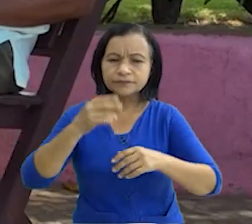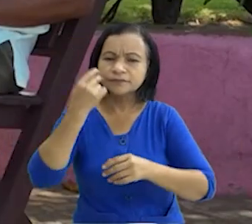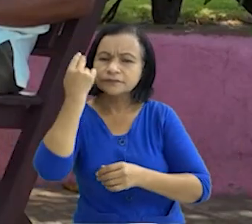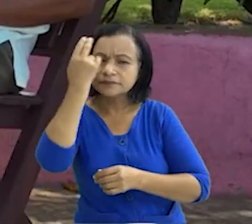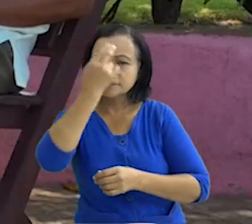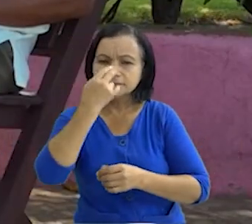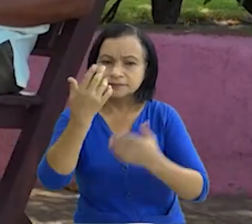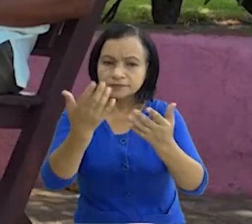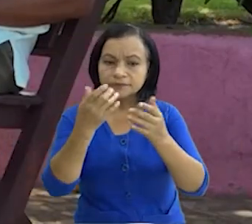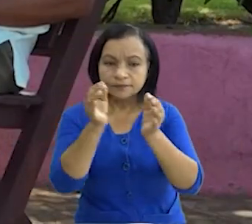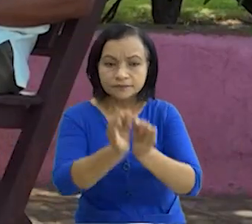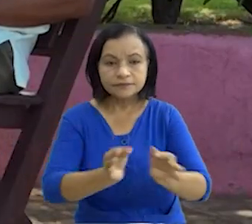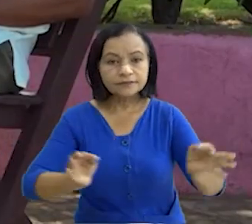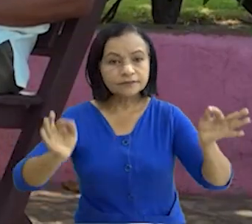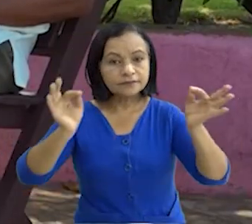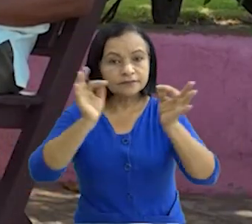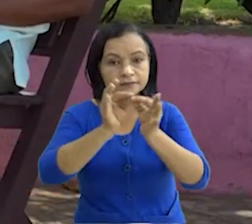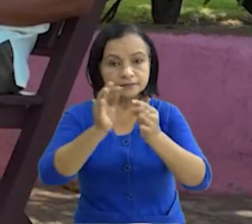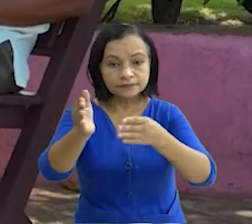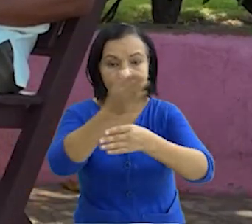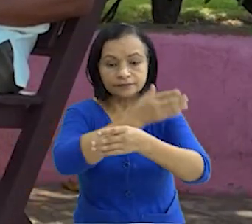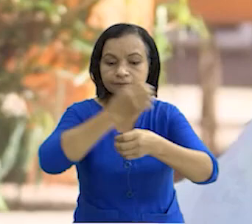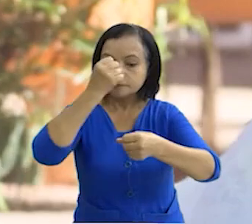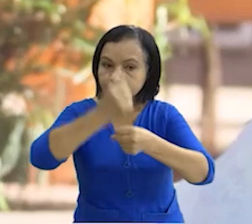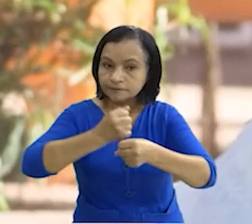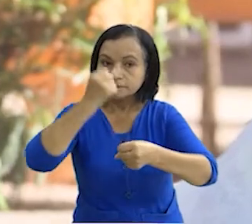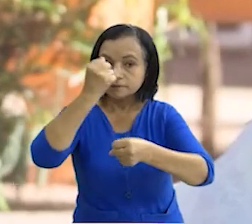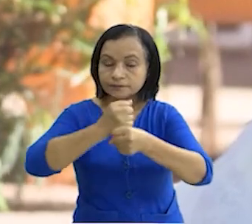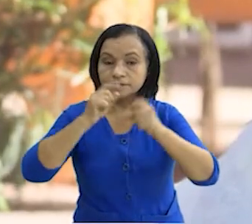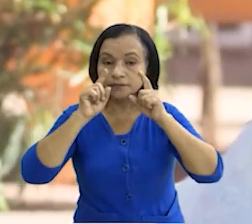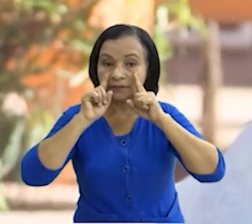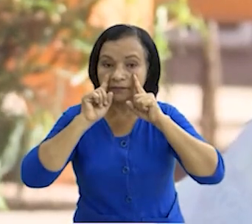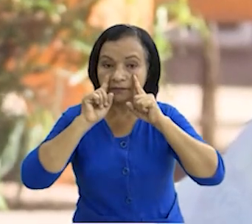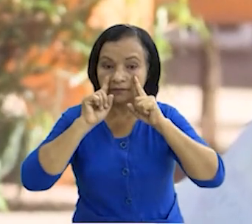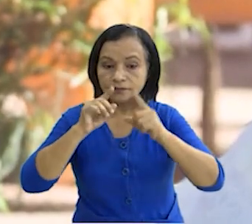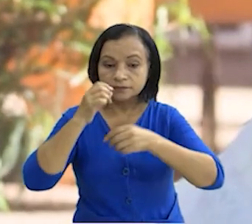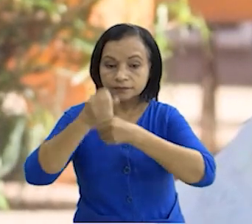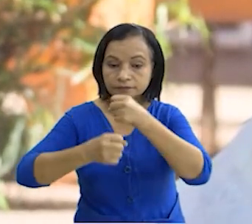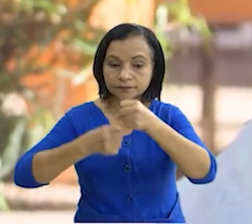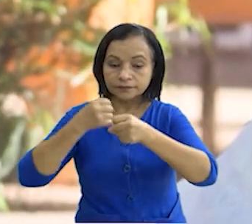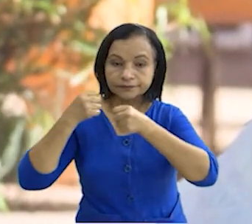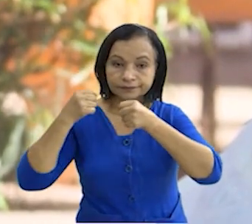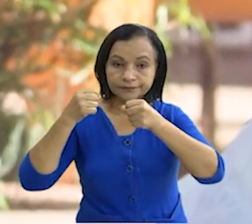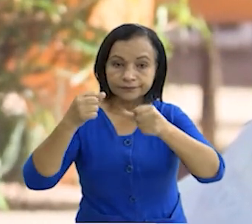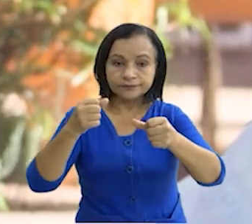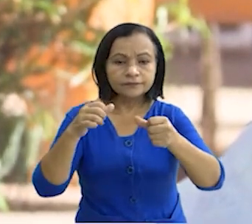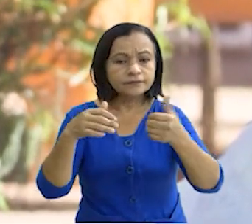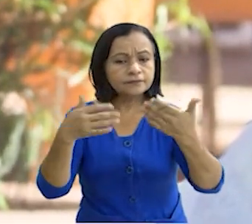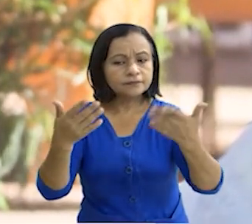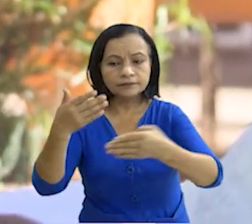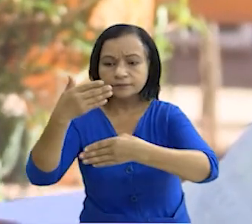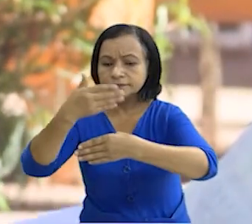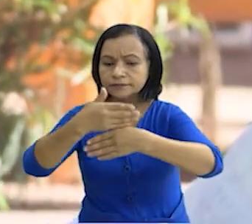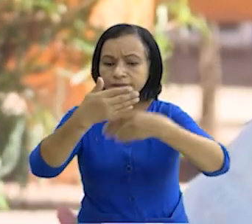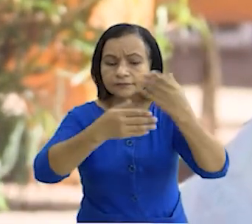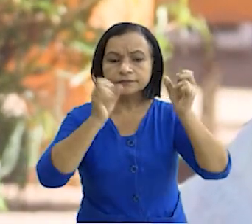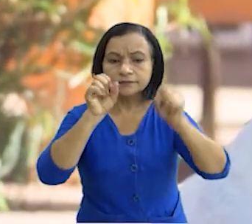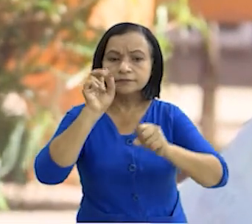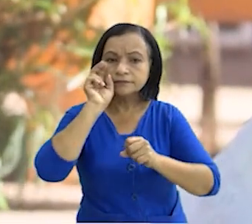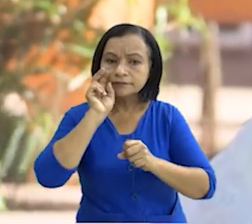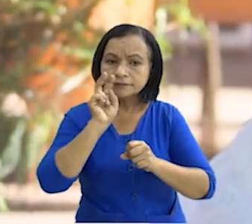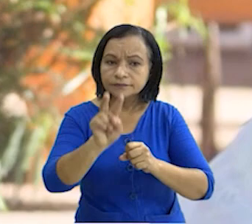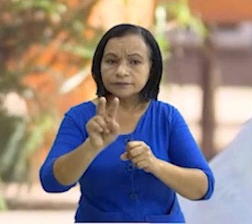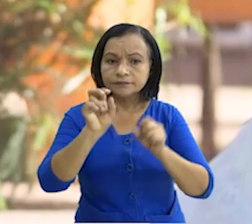nos comentara la importancia que ha tenido todo este trabajo de prevención a lo largo de estos años y qué obras podemos ver visibles, ¿verdad?,